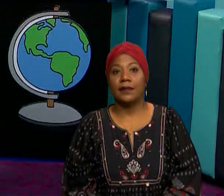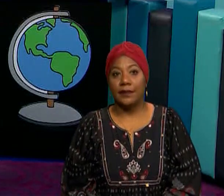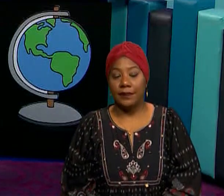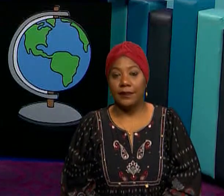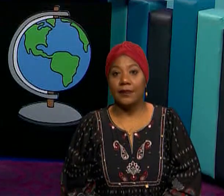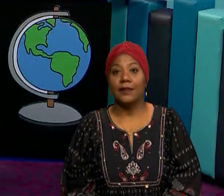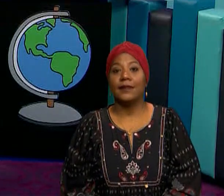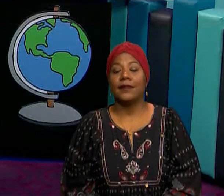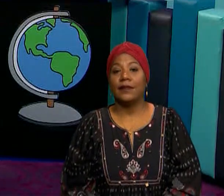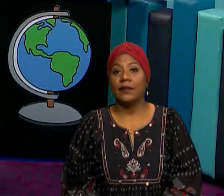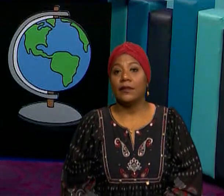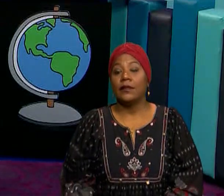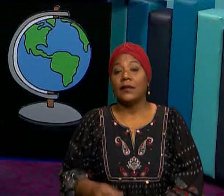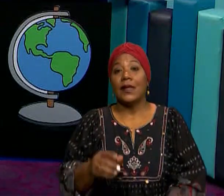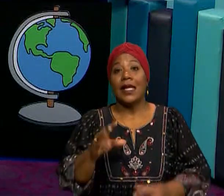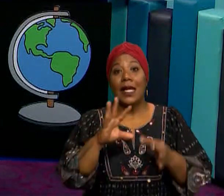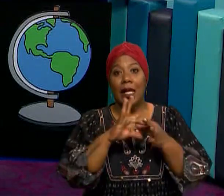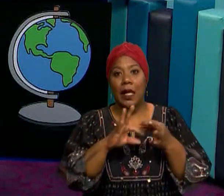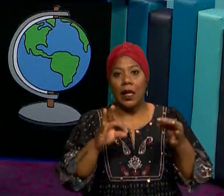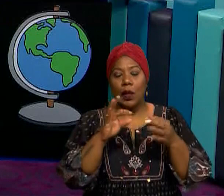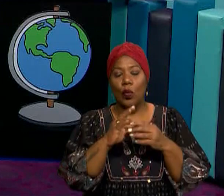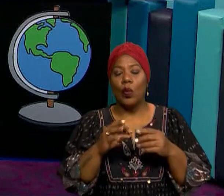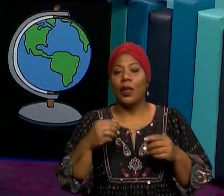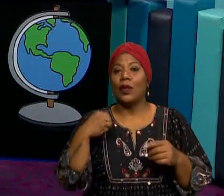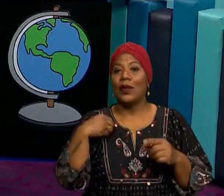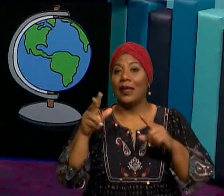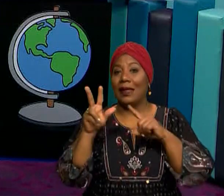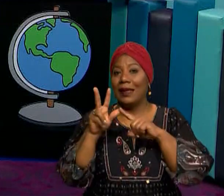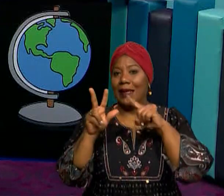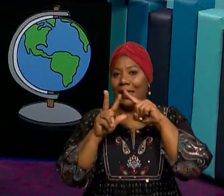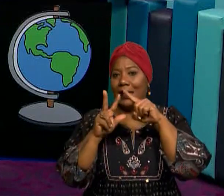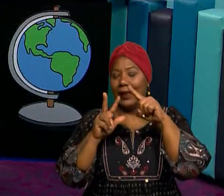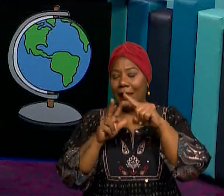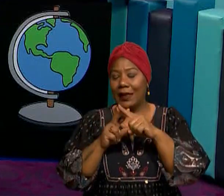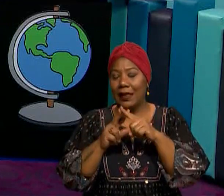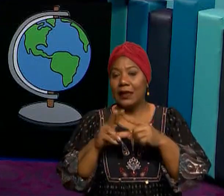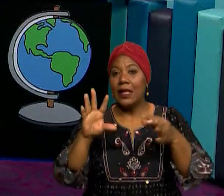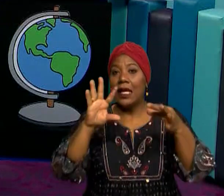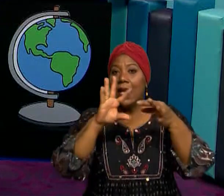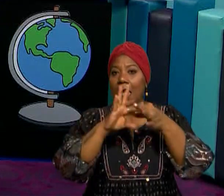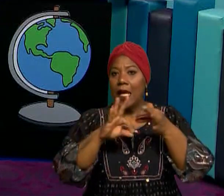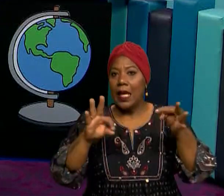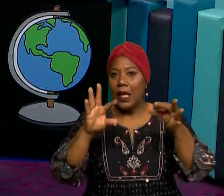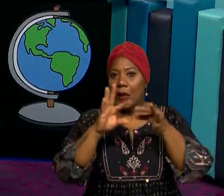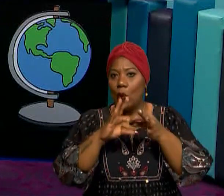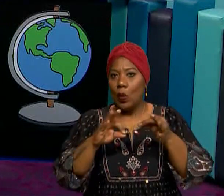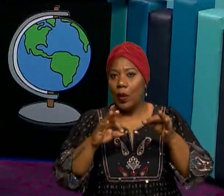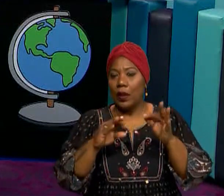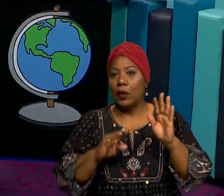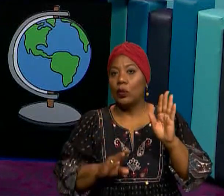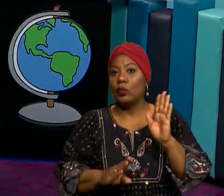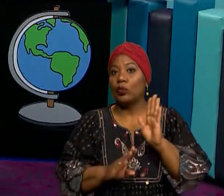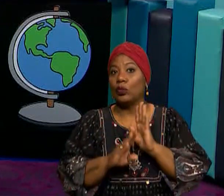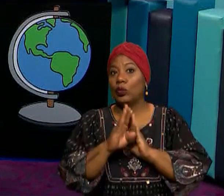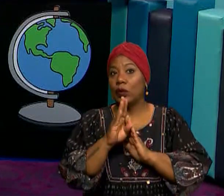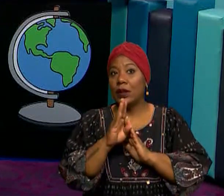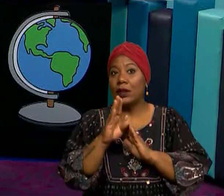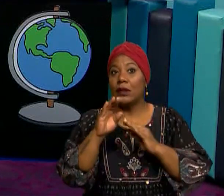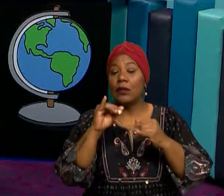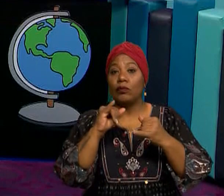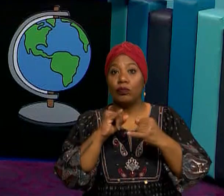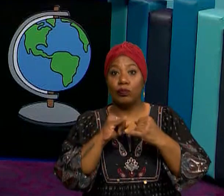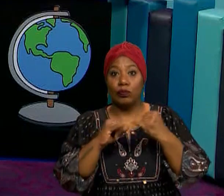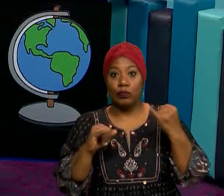el cuento tiene un inicio, un desarrollo, un desenlace